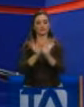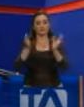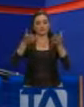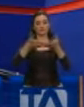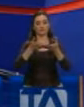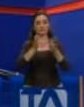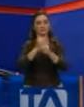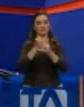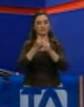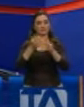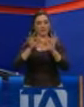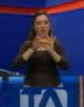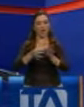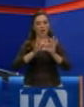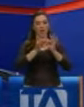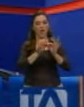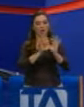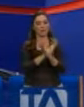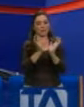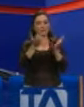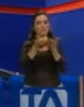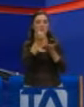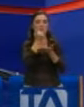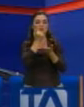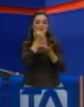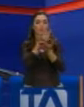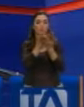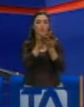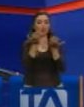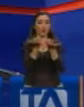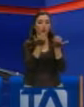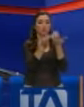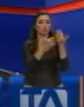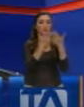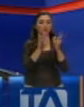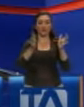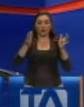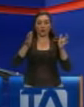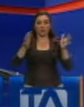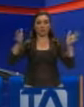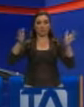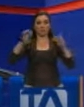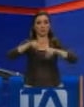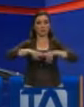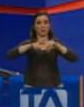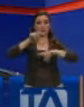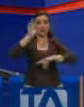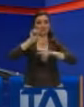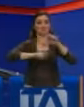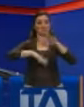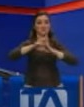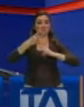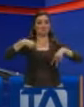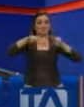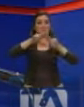Una mujer elabora pailas de bronce en Ambato. Esos objetos, de acuerdo al tamaño, pueden llegar a costar hasta